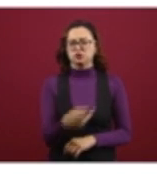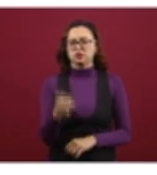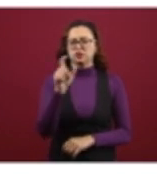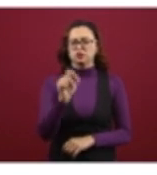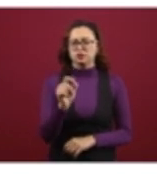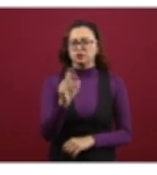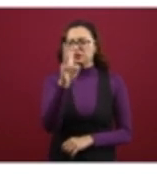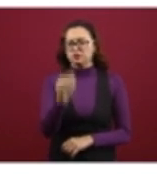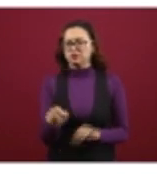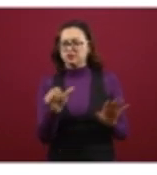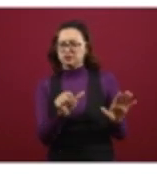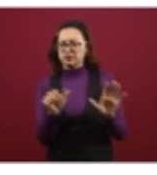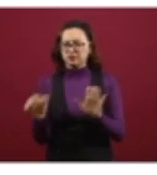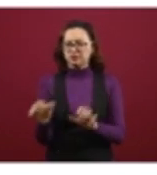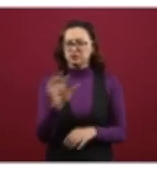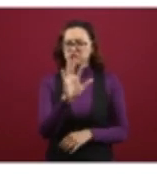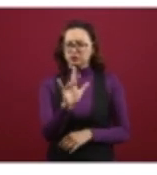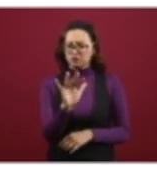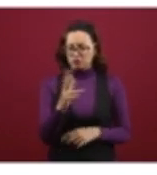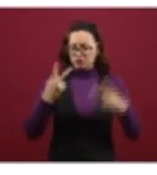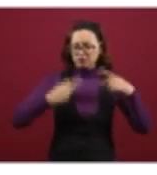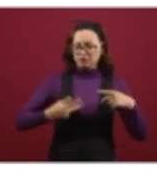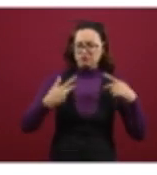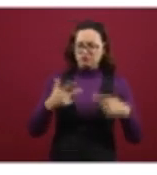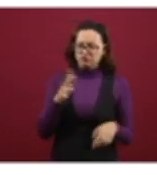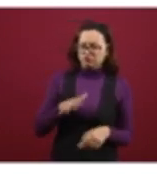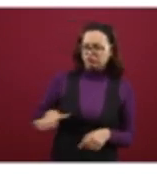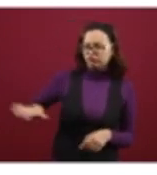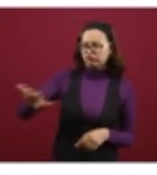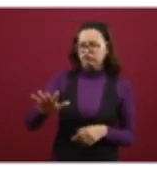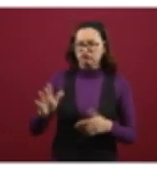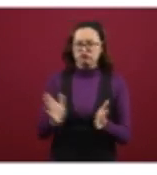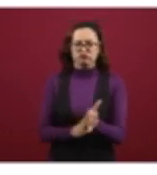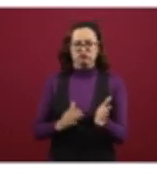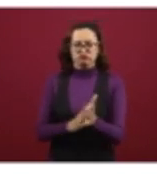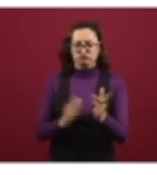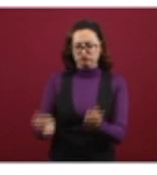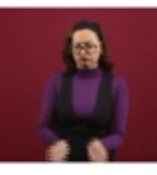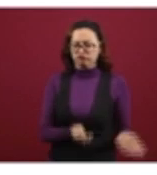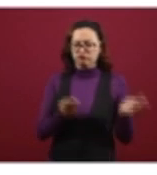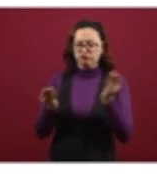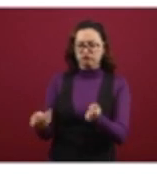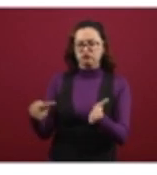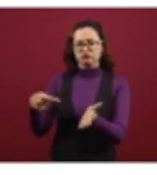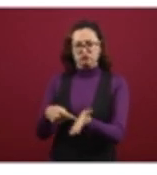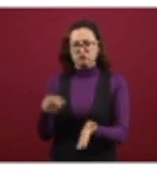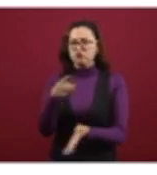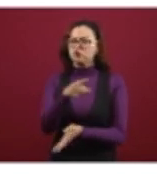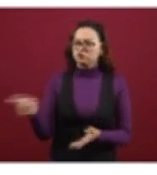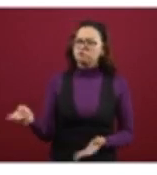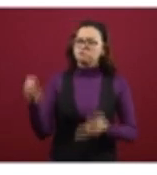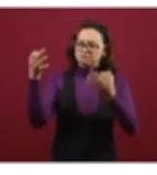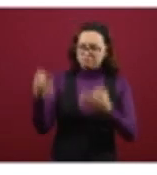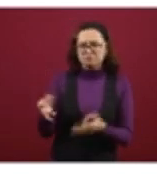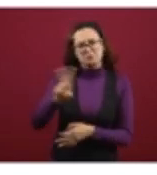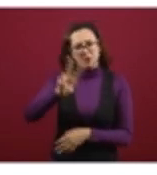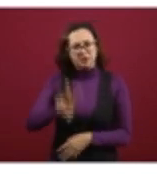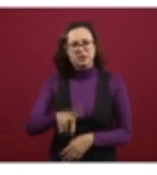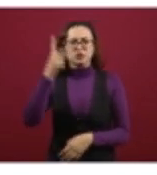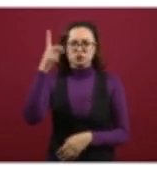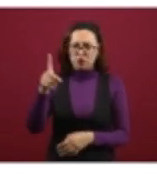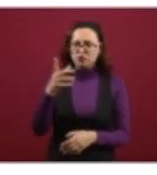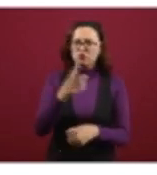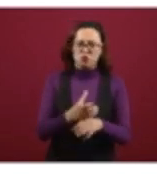229.650 productores, recibieron el comprobante, el vale de que son legítimos propietarios de este